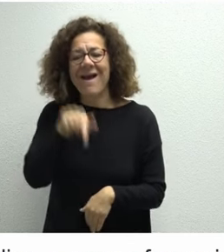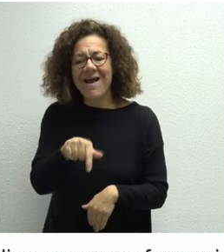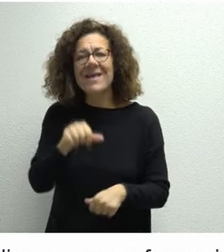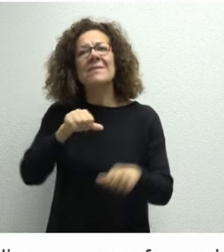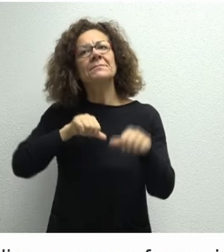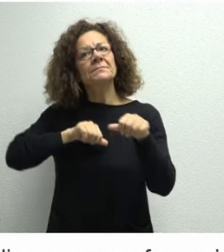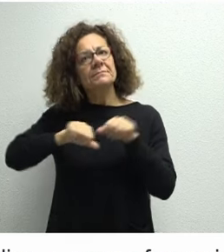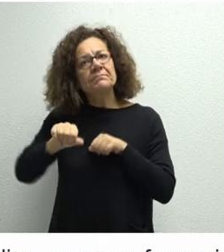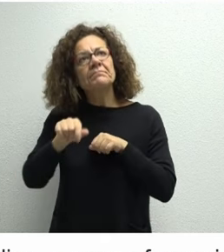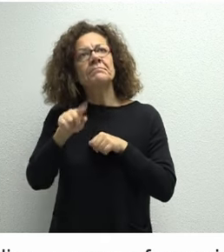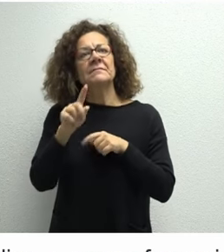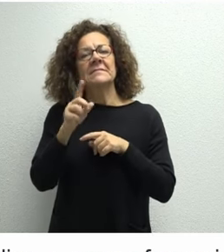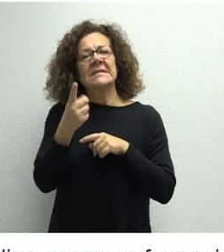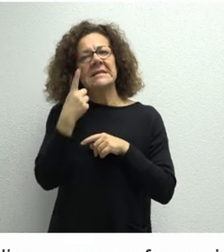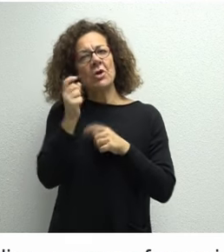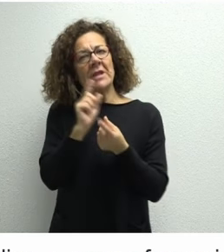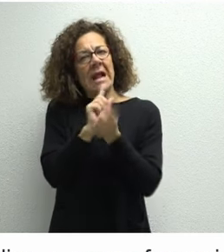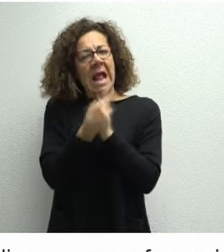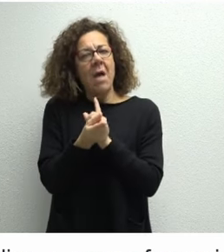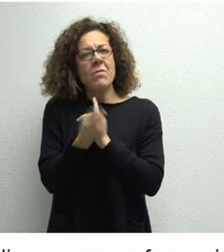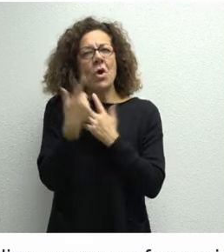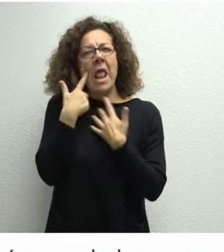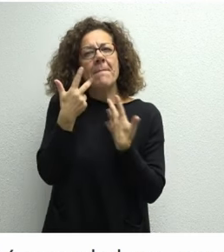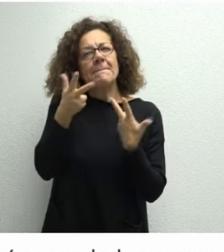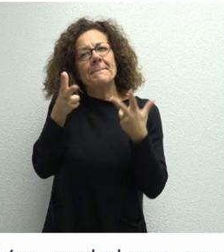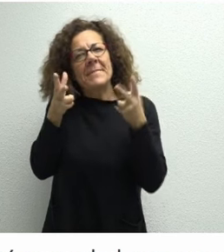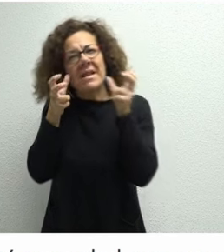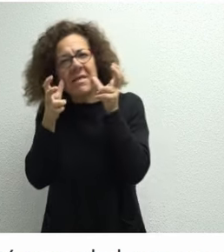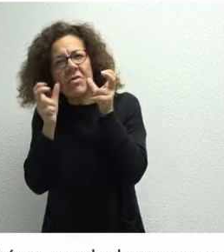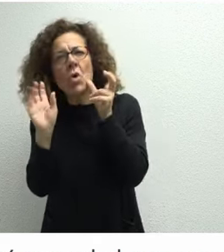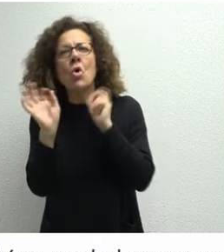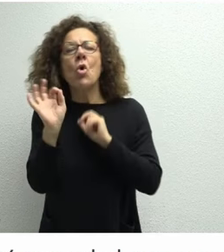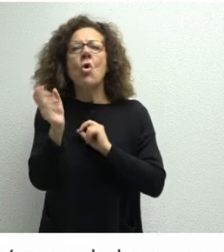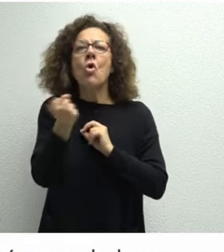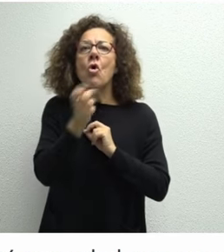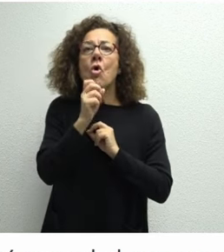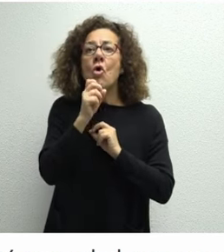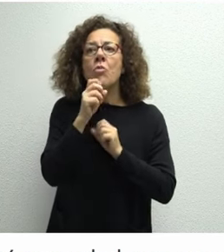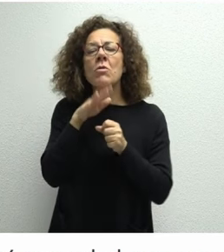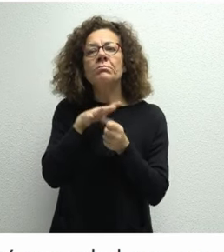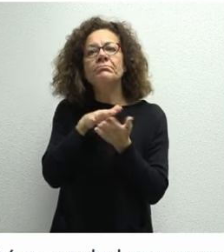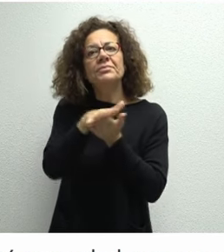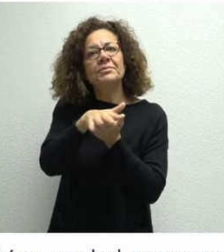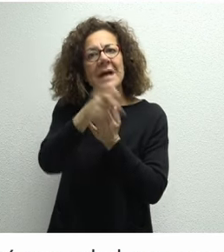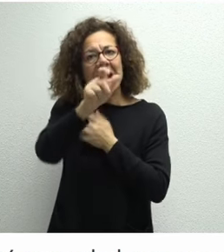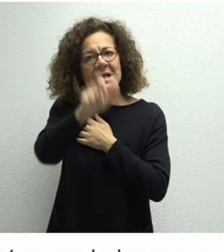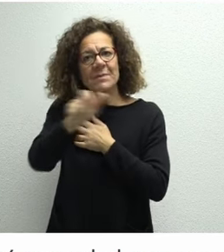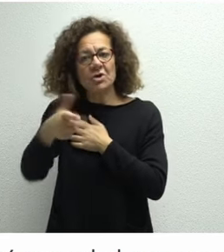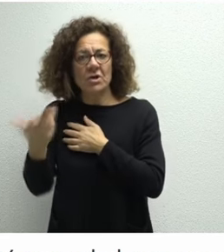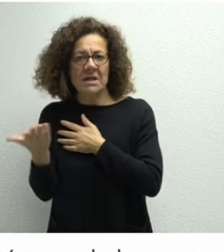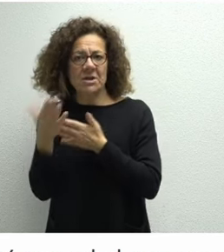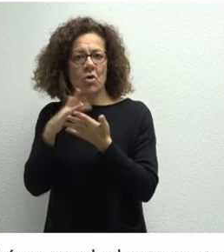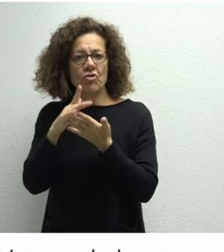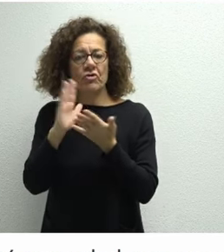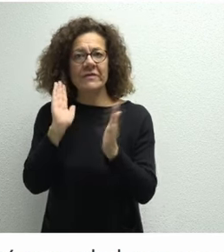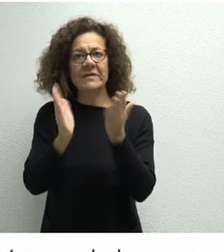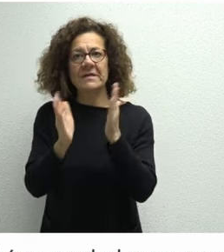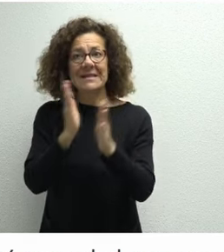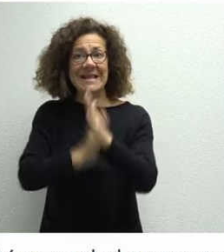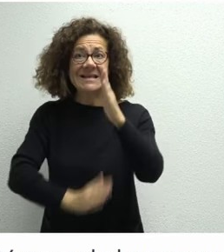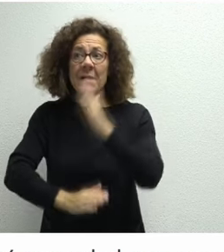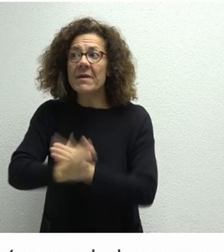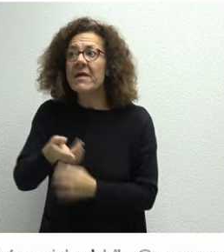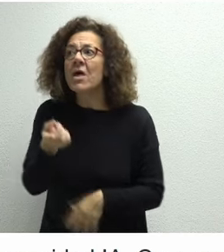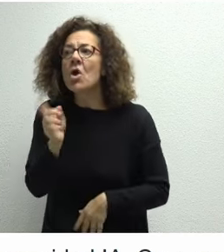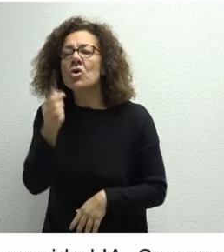por lo menos un cambio en la percepción o en Cómo abordar no a las personas con discapacidad intelectual no y ya no es un